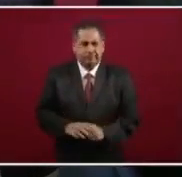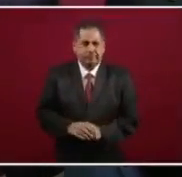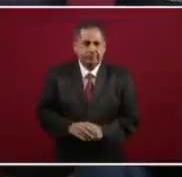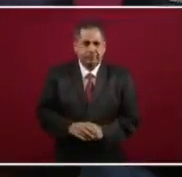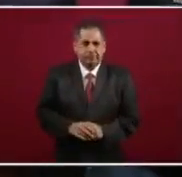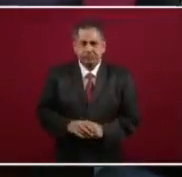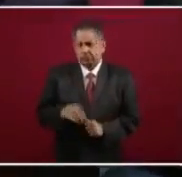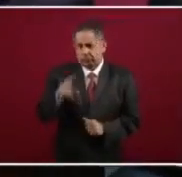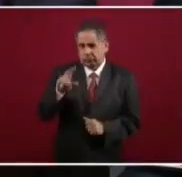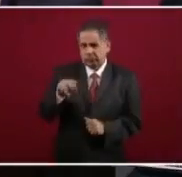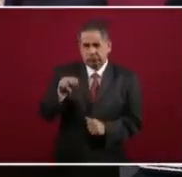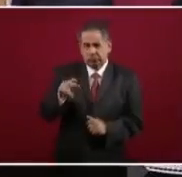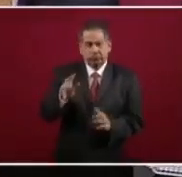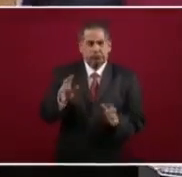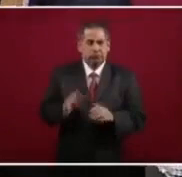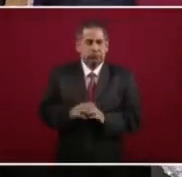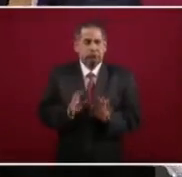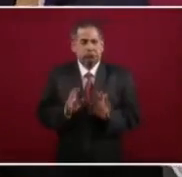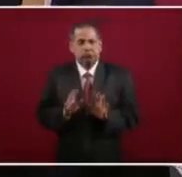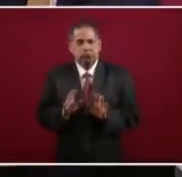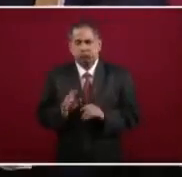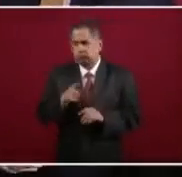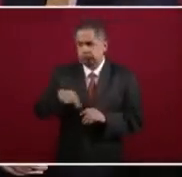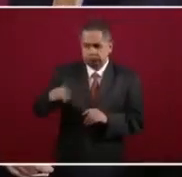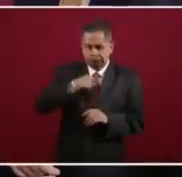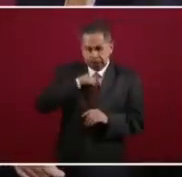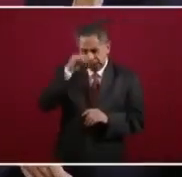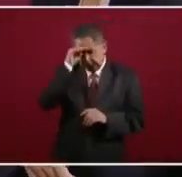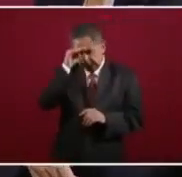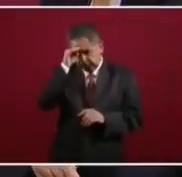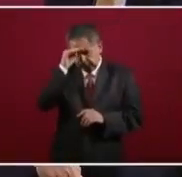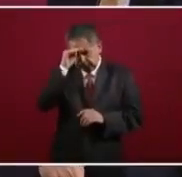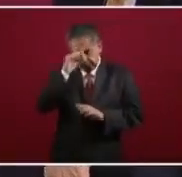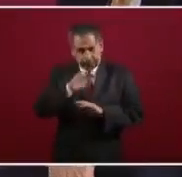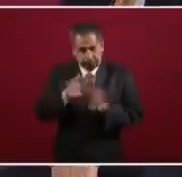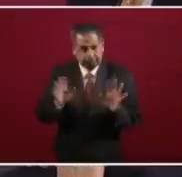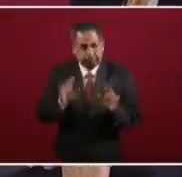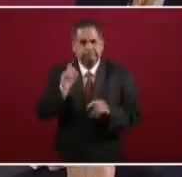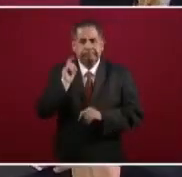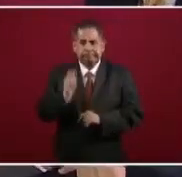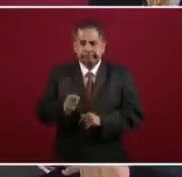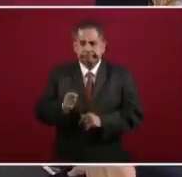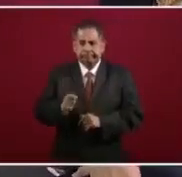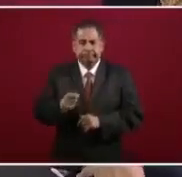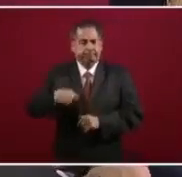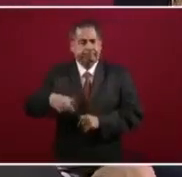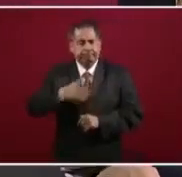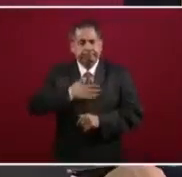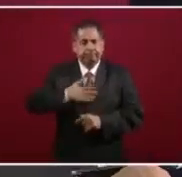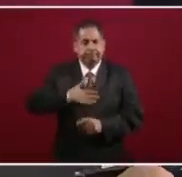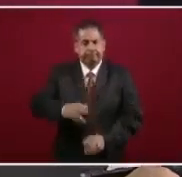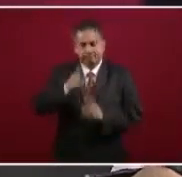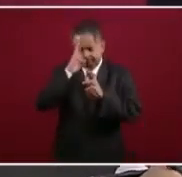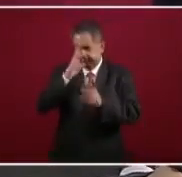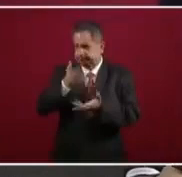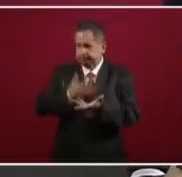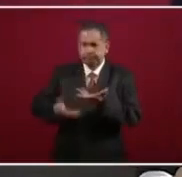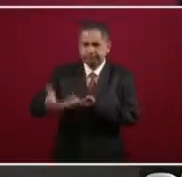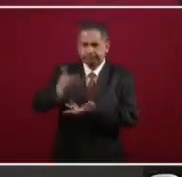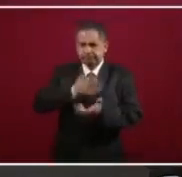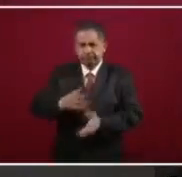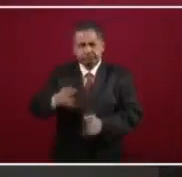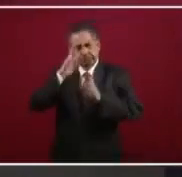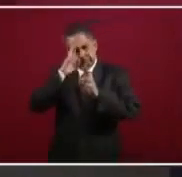vamos a pensar que debemos de respetarnos todos